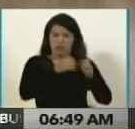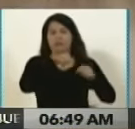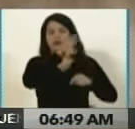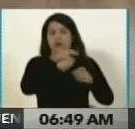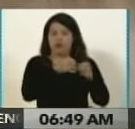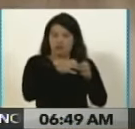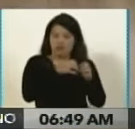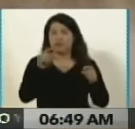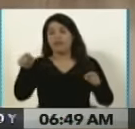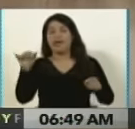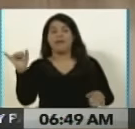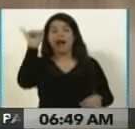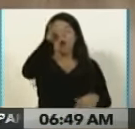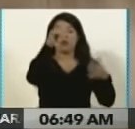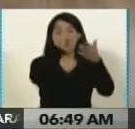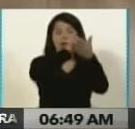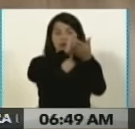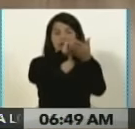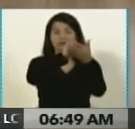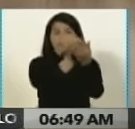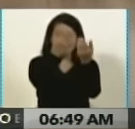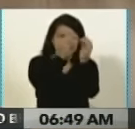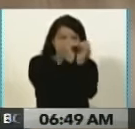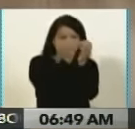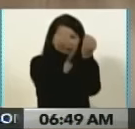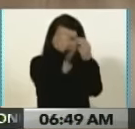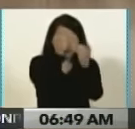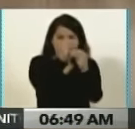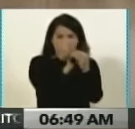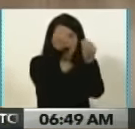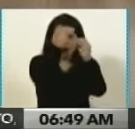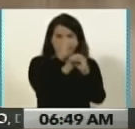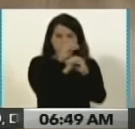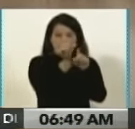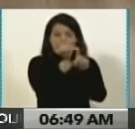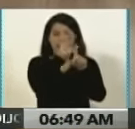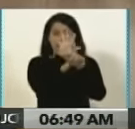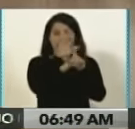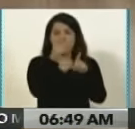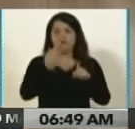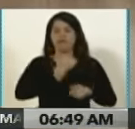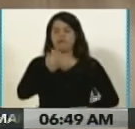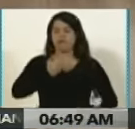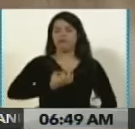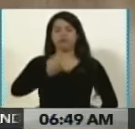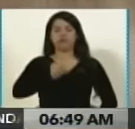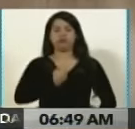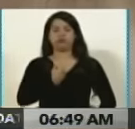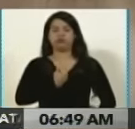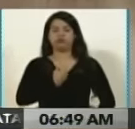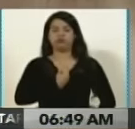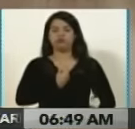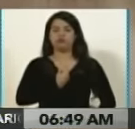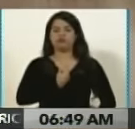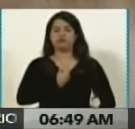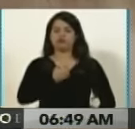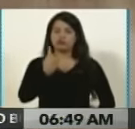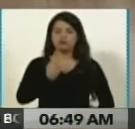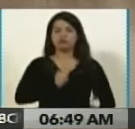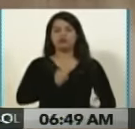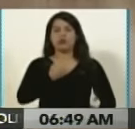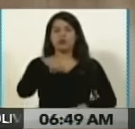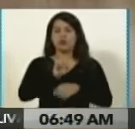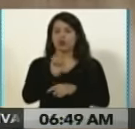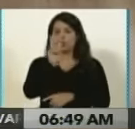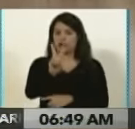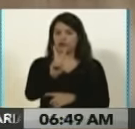excluyendo, o sea, en una actitud totalmente sectaria y antiunitaria, solamente integrando